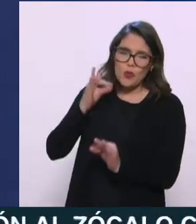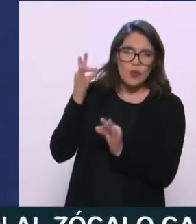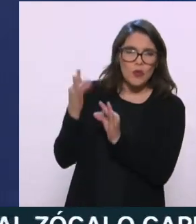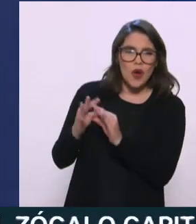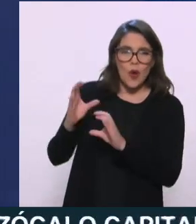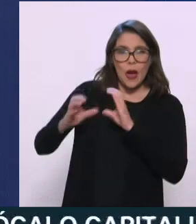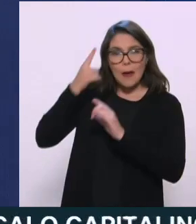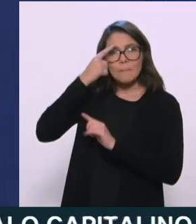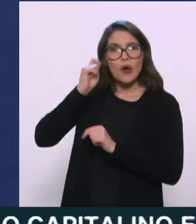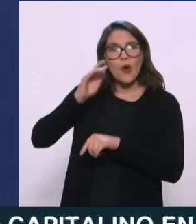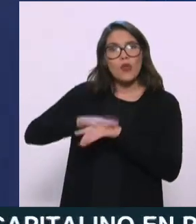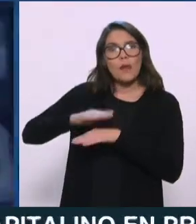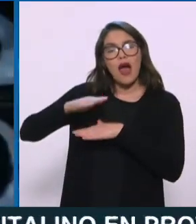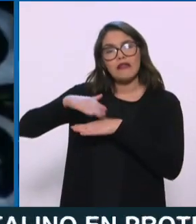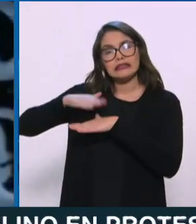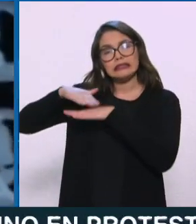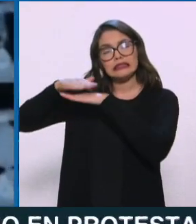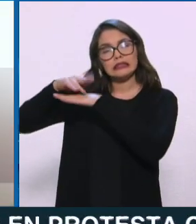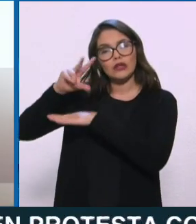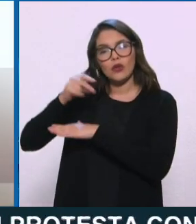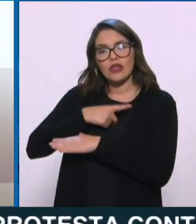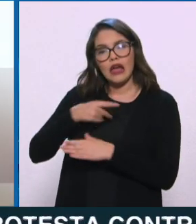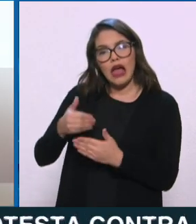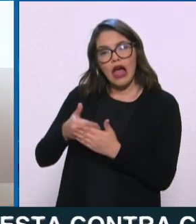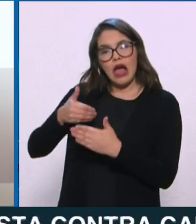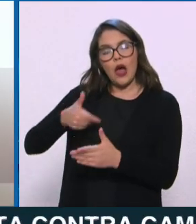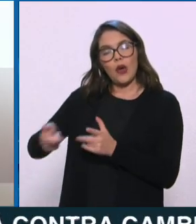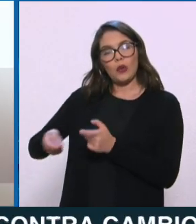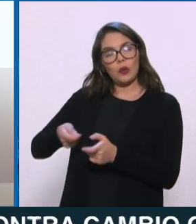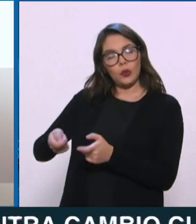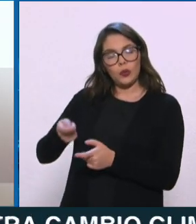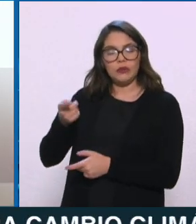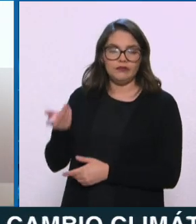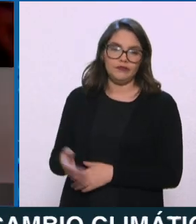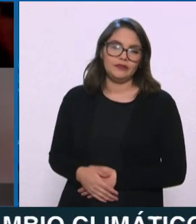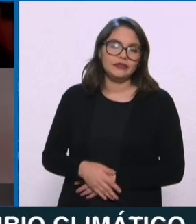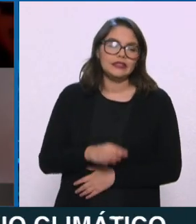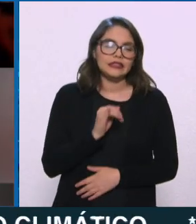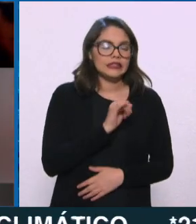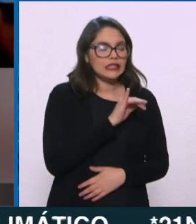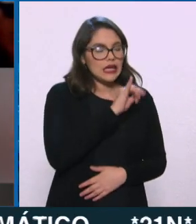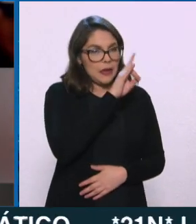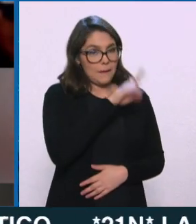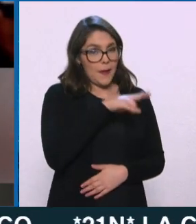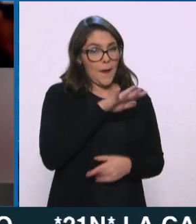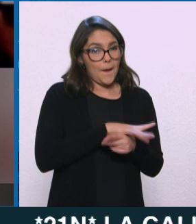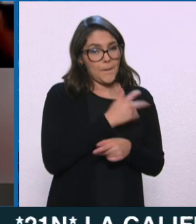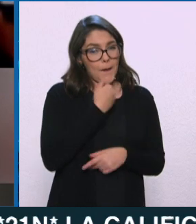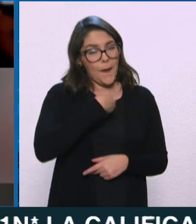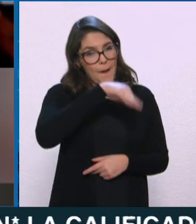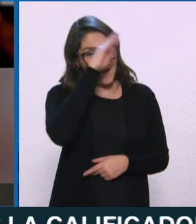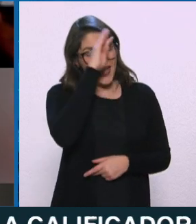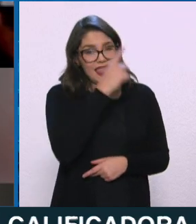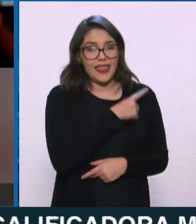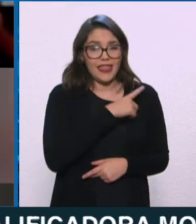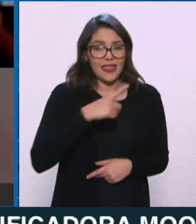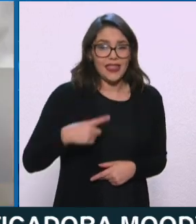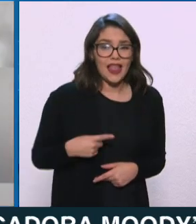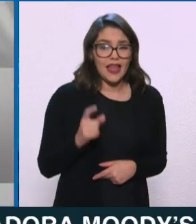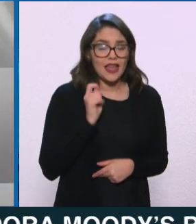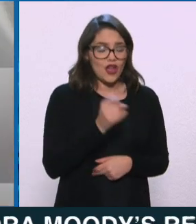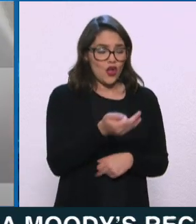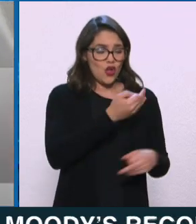casos sigan aumentando. Sí, claro. Yo creo que un punto importante, y por eso creo que uno tiene que alinearse a lo que